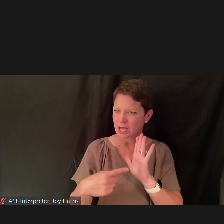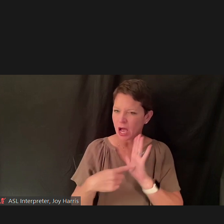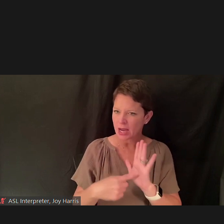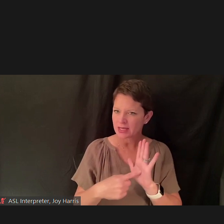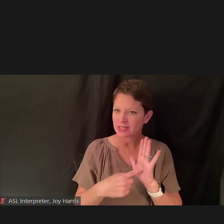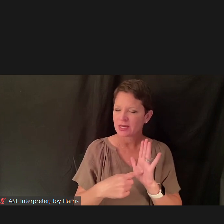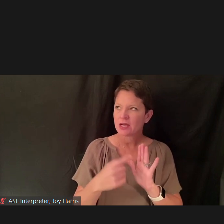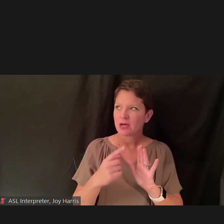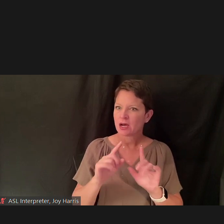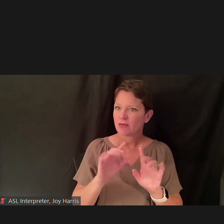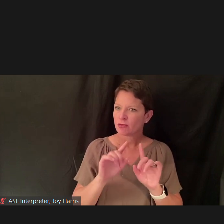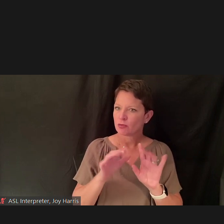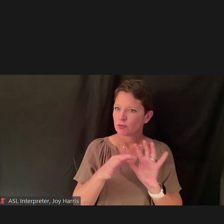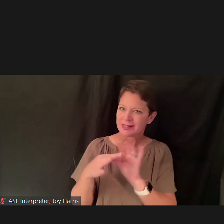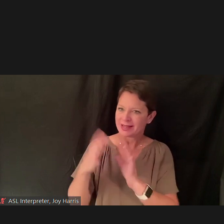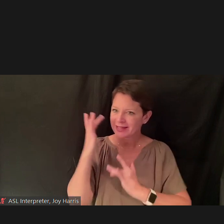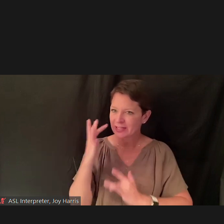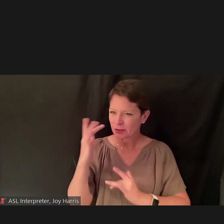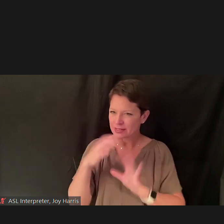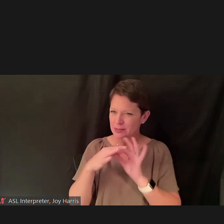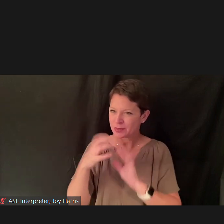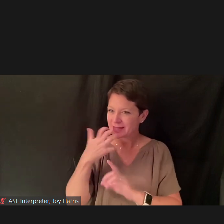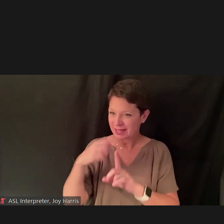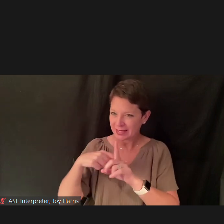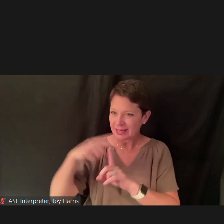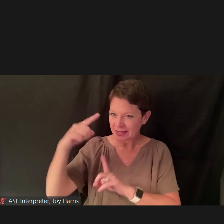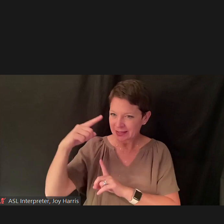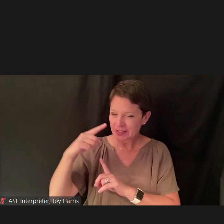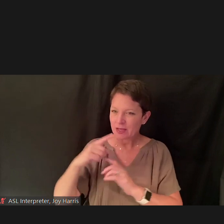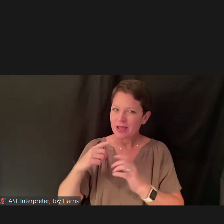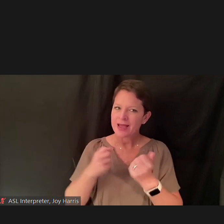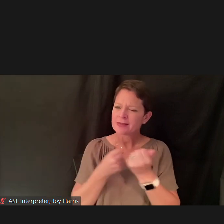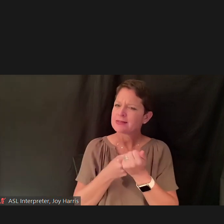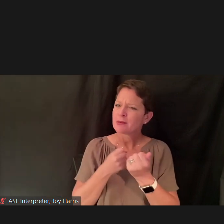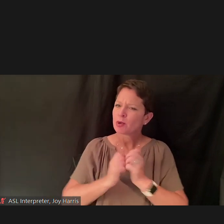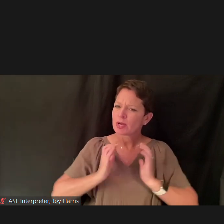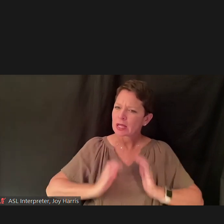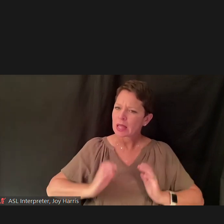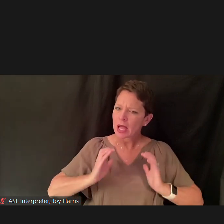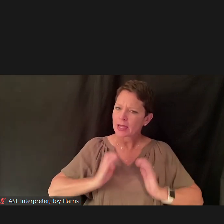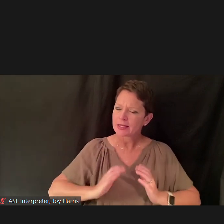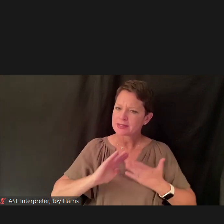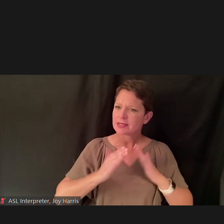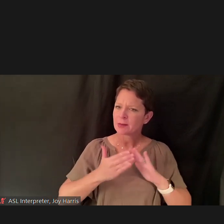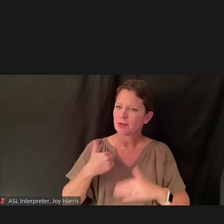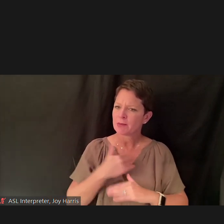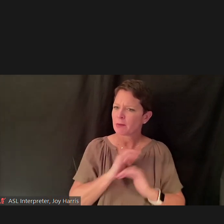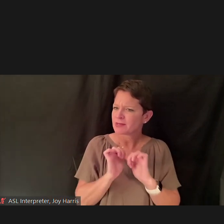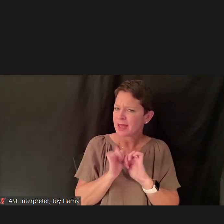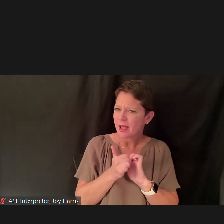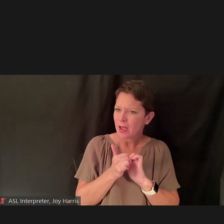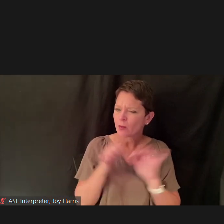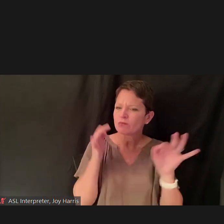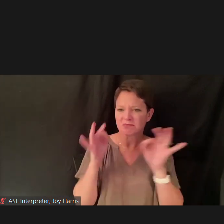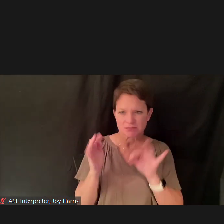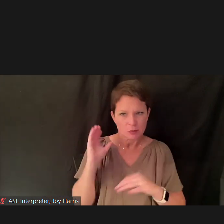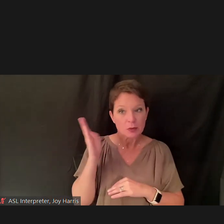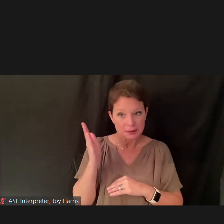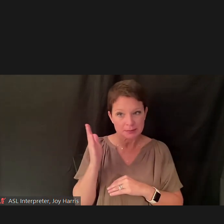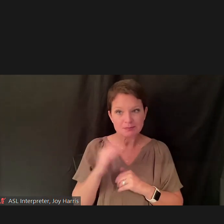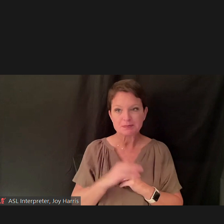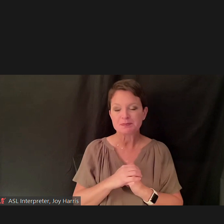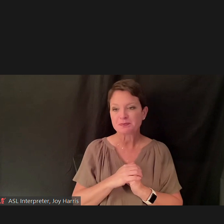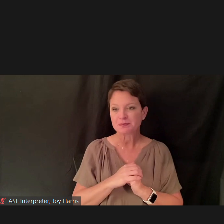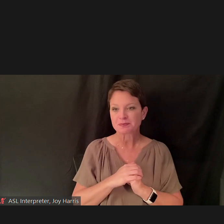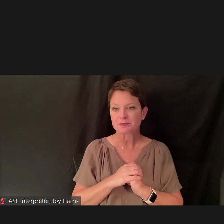heat-related illness, saben reconocer los señales de sobrecalentamiento en el verano, ahora vamos a hablar de cómo